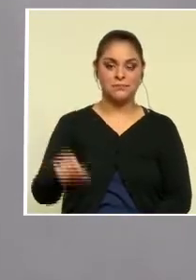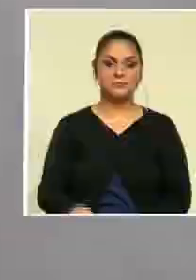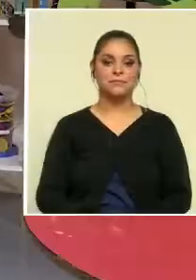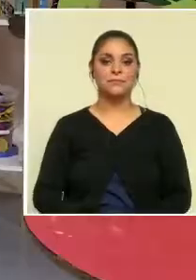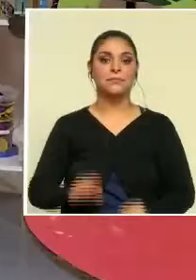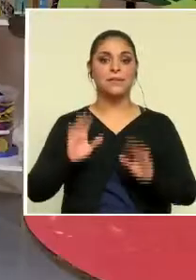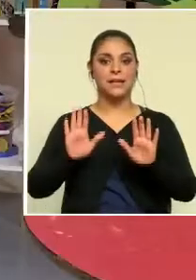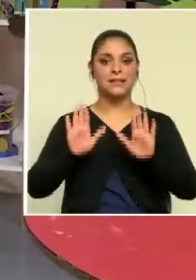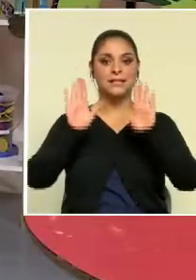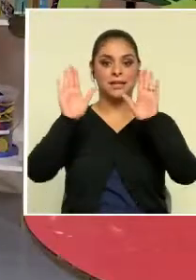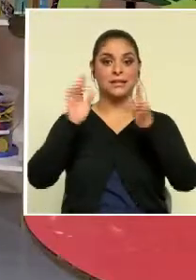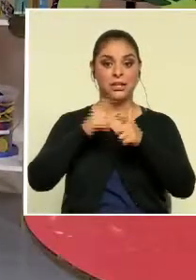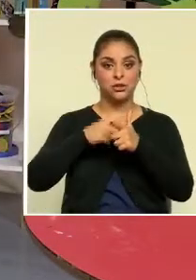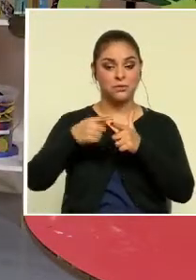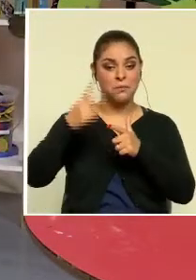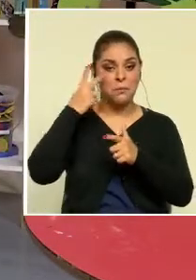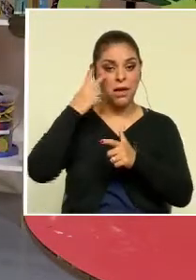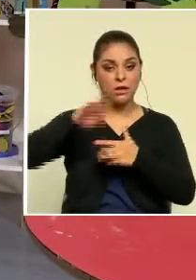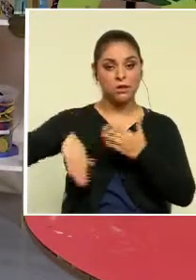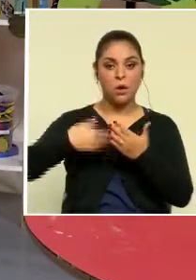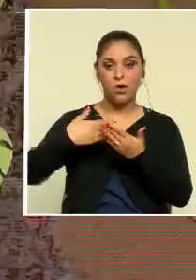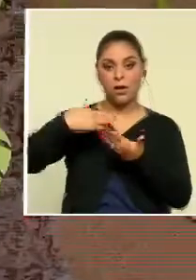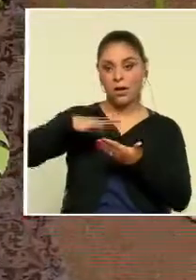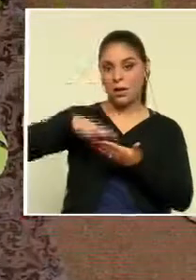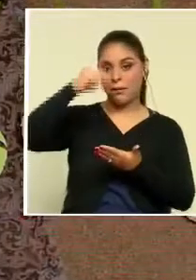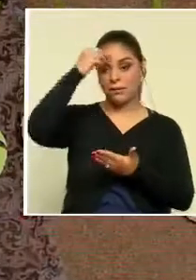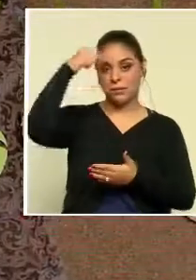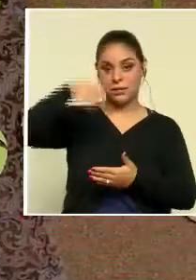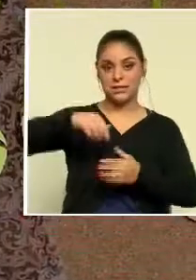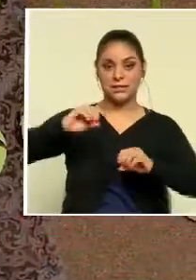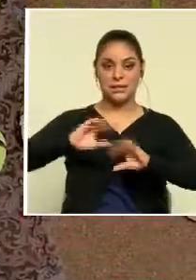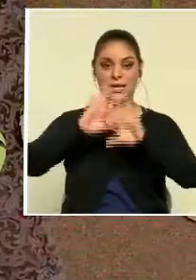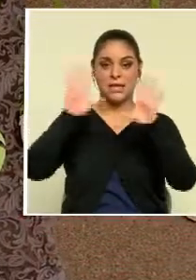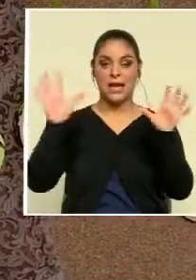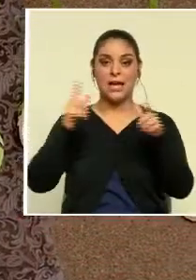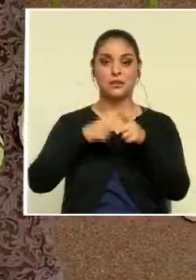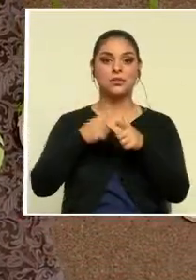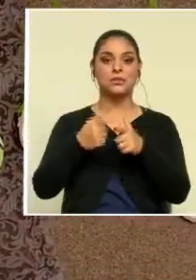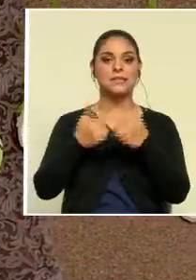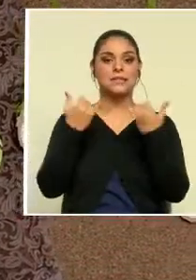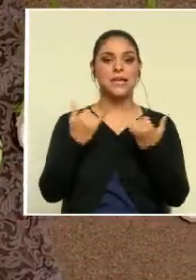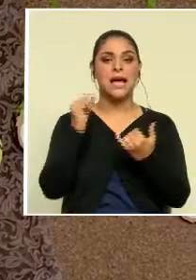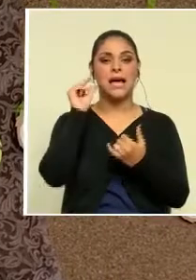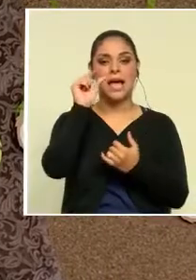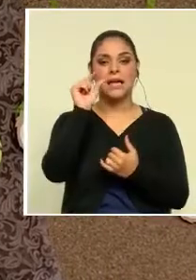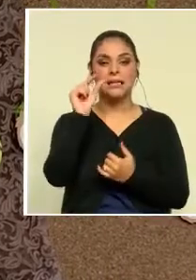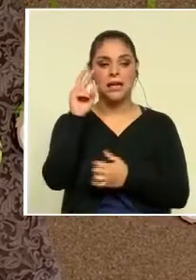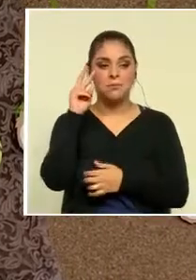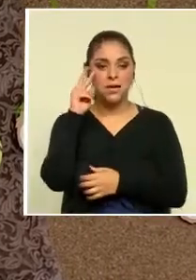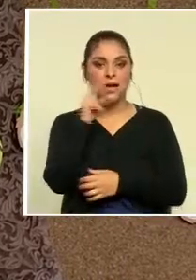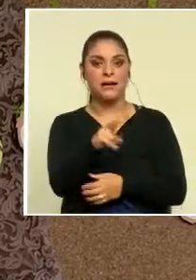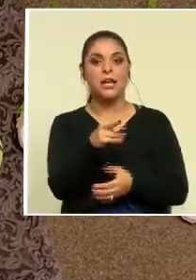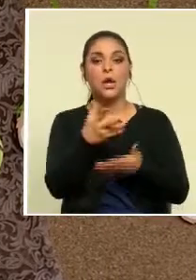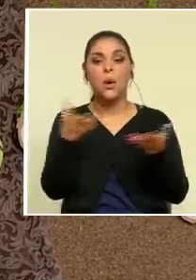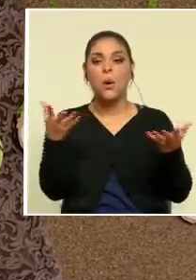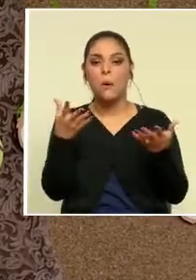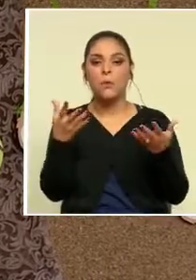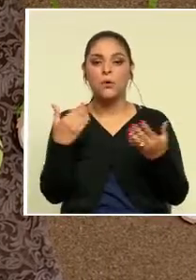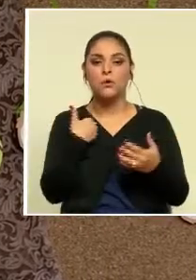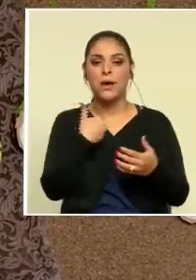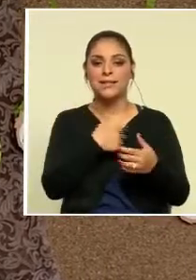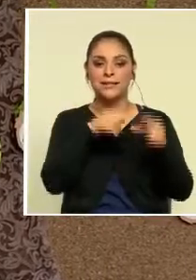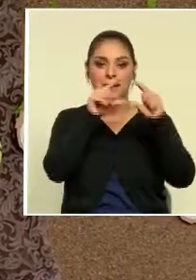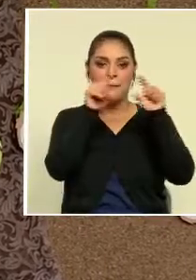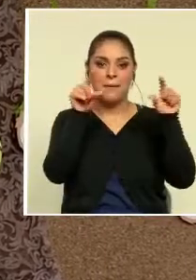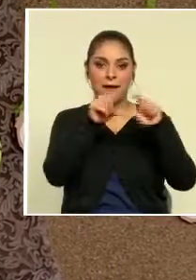en este día te parece niña bien si vamos ya casi a ver cómo nos quedaron nuestras